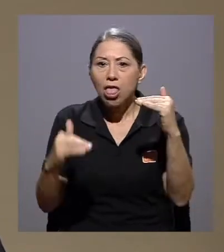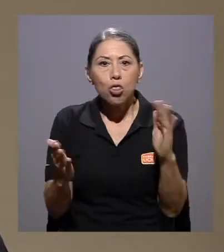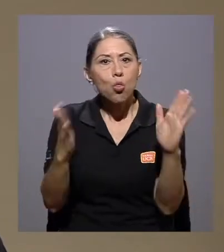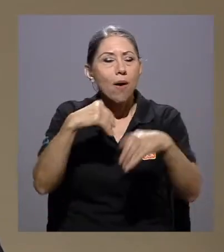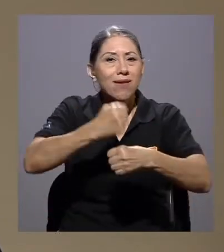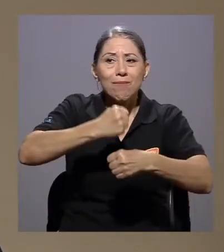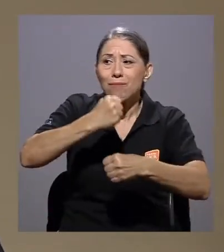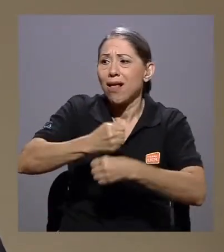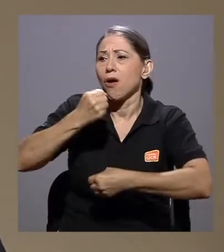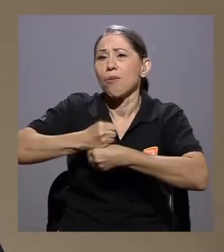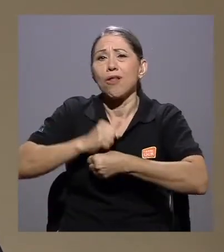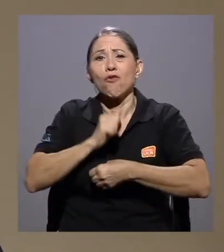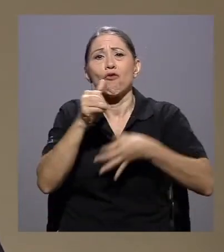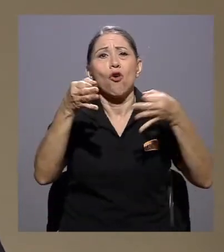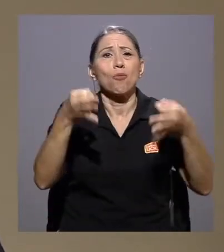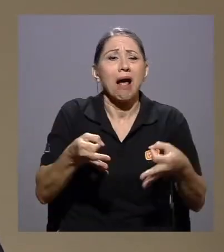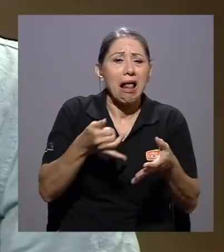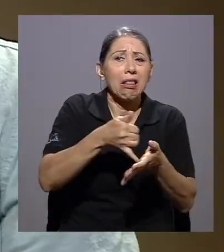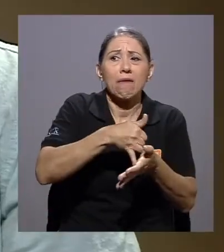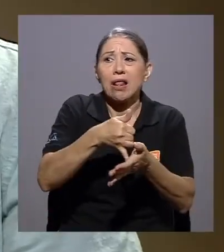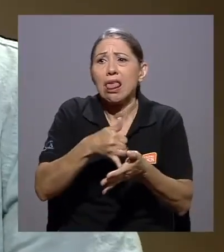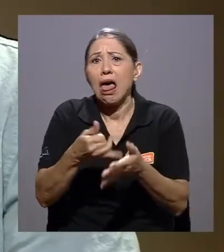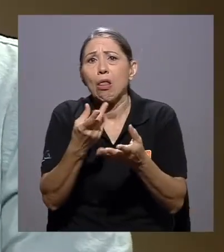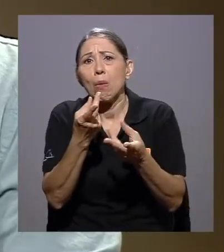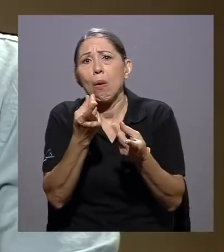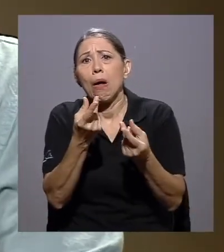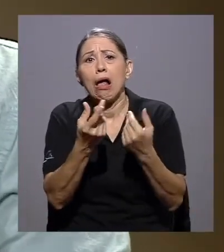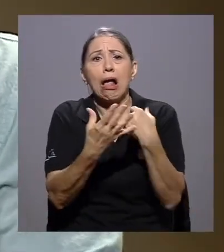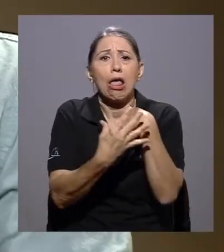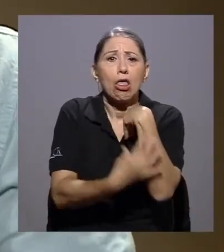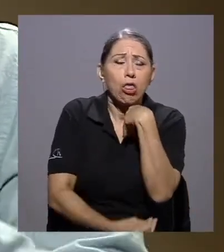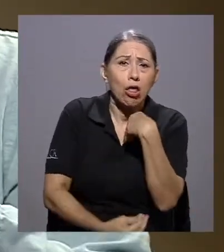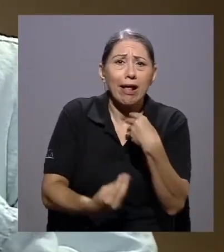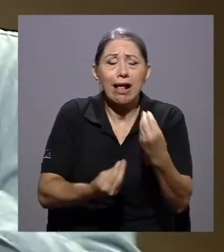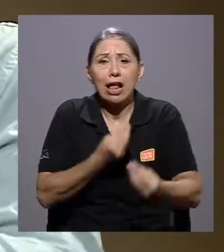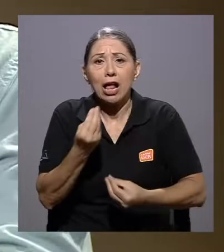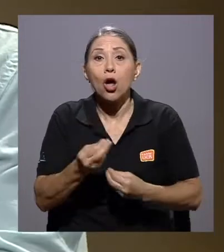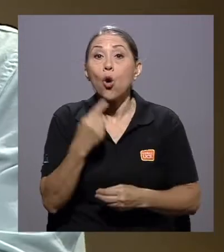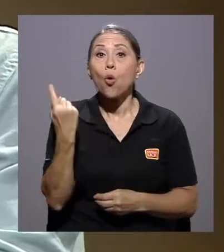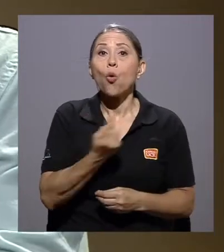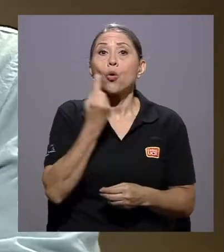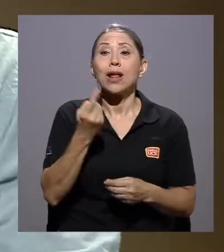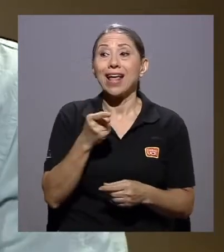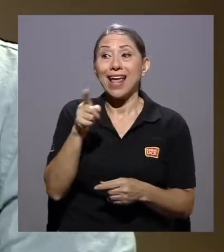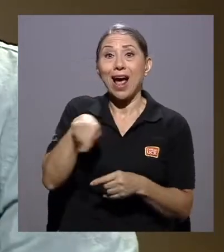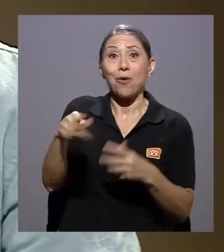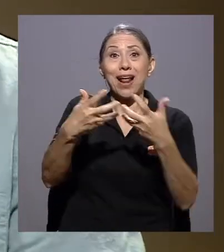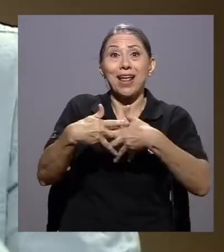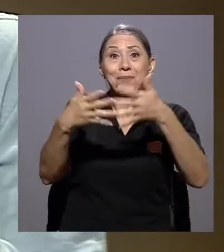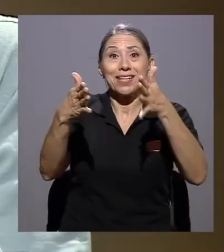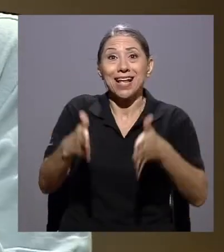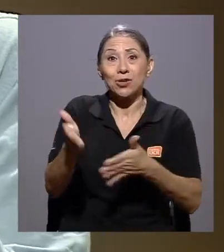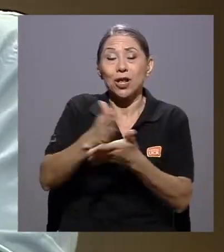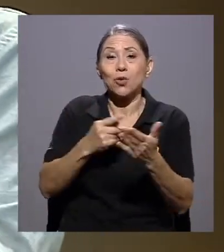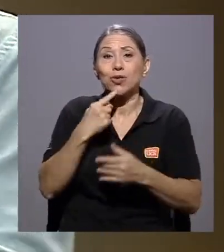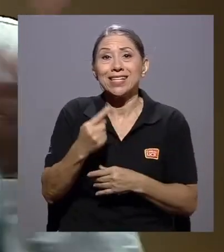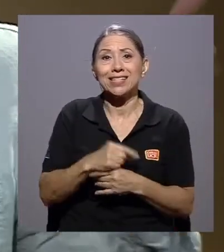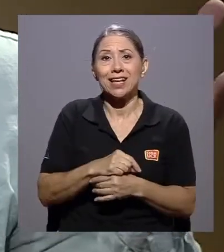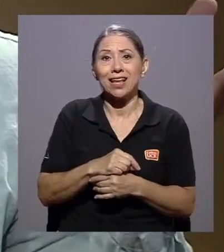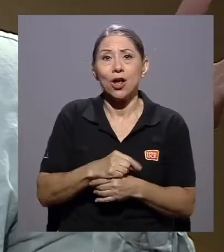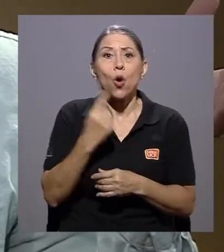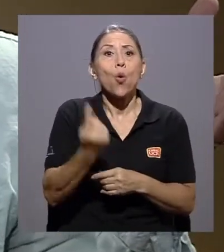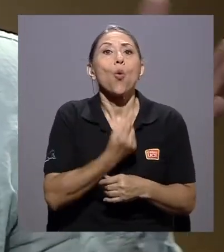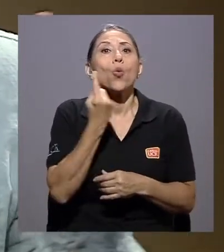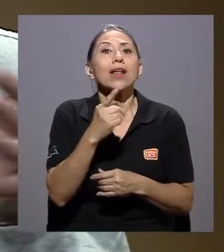desempleo informal, precarización laboral, etc. La única forma de atravesar este contexto es si distribuimos